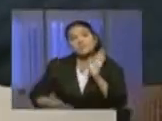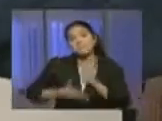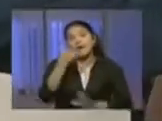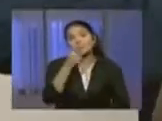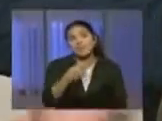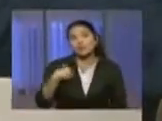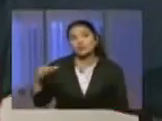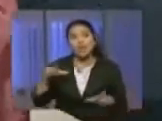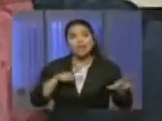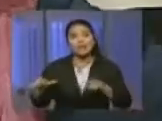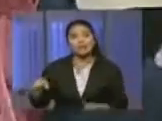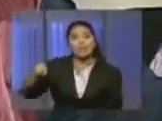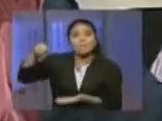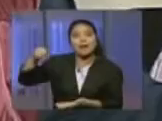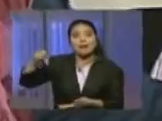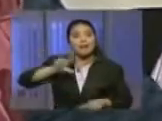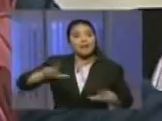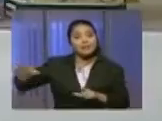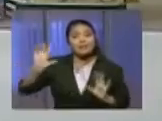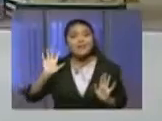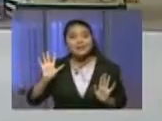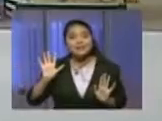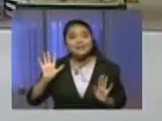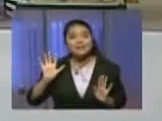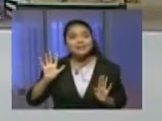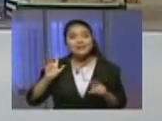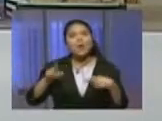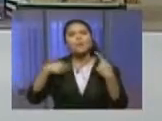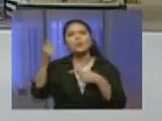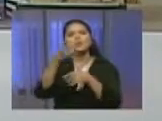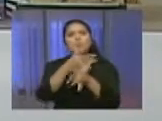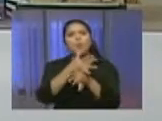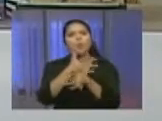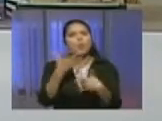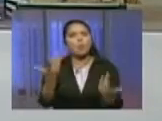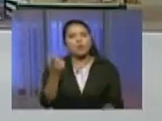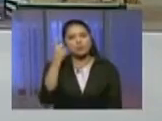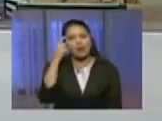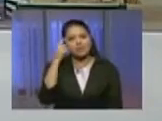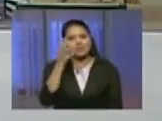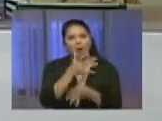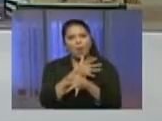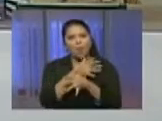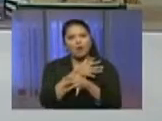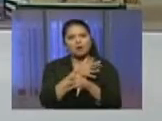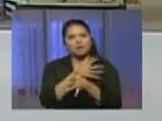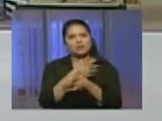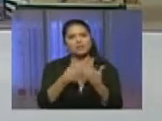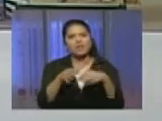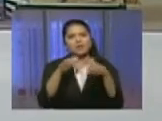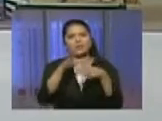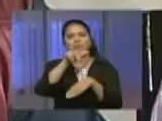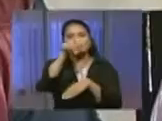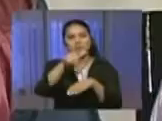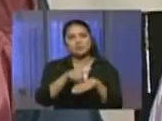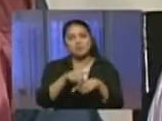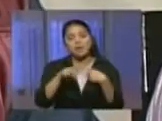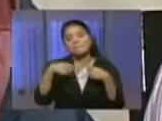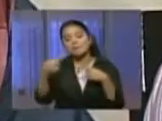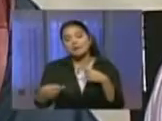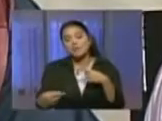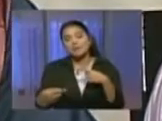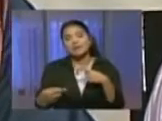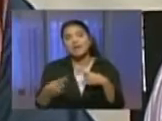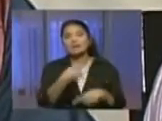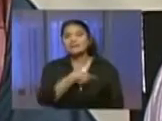tengo la maleta lista yo cuál es el próximo juego que tenemos allá de de la selección nacional china mañana despés no toca Francia